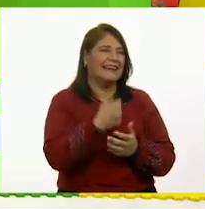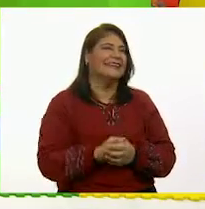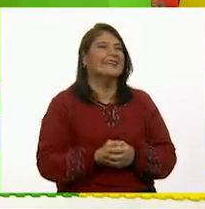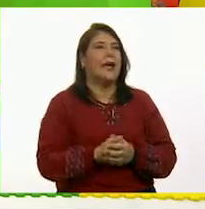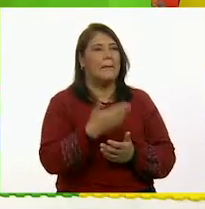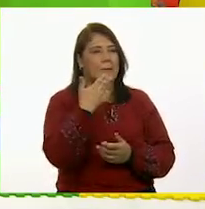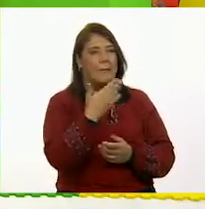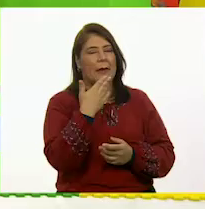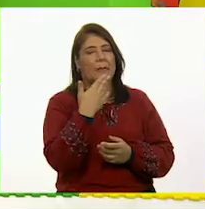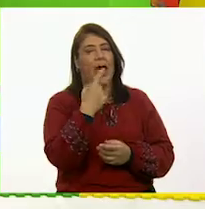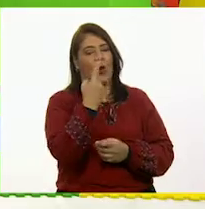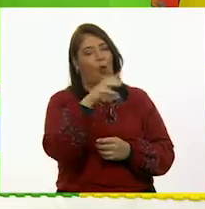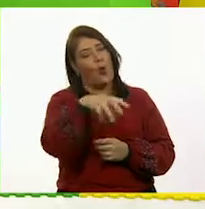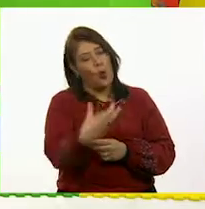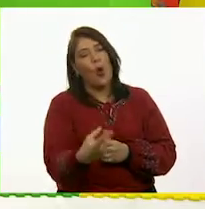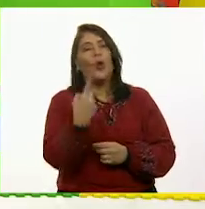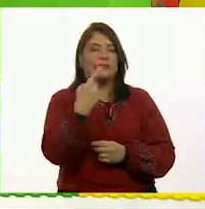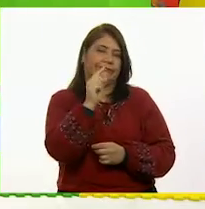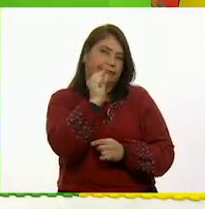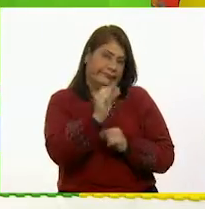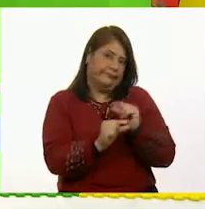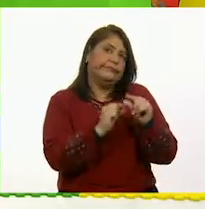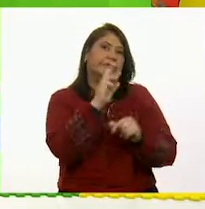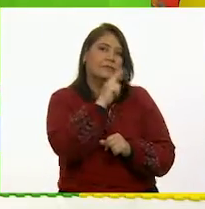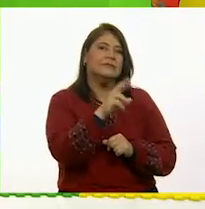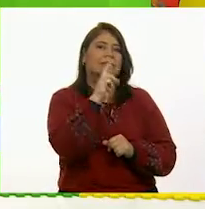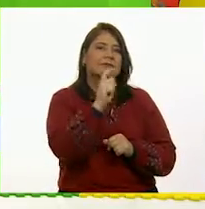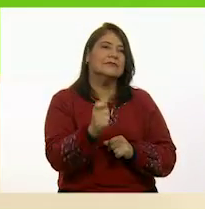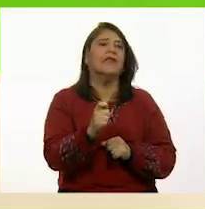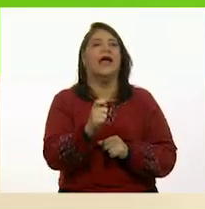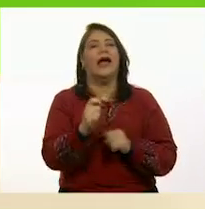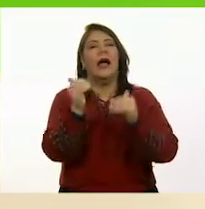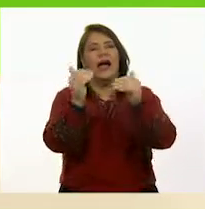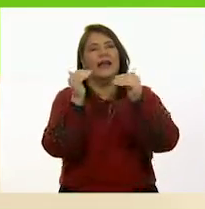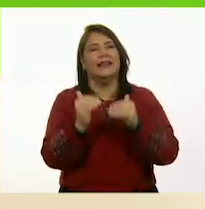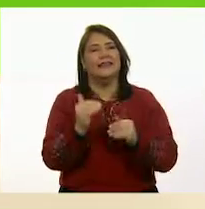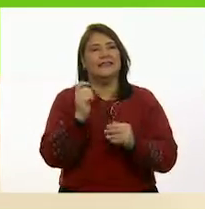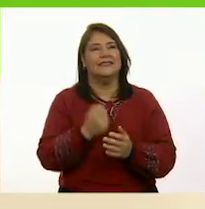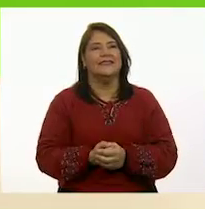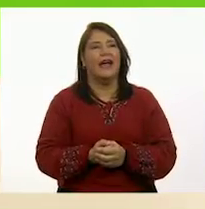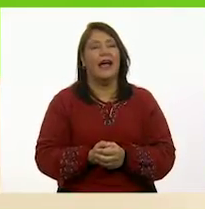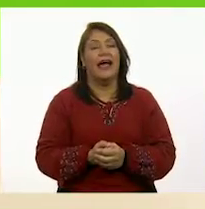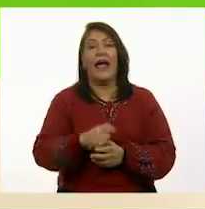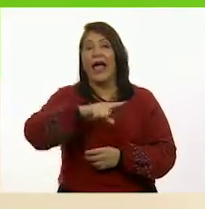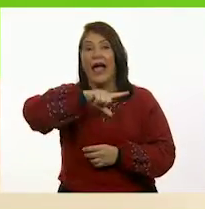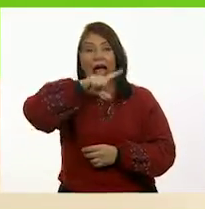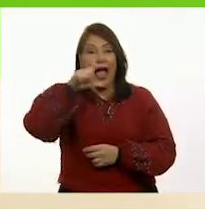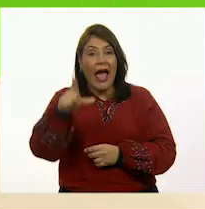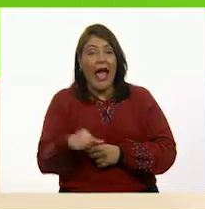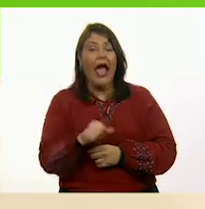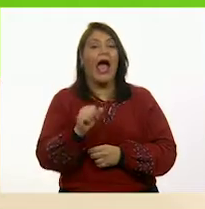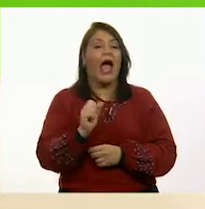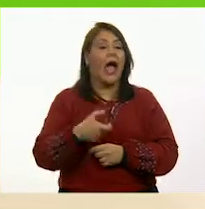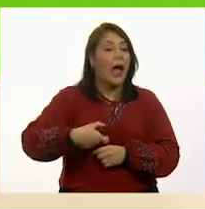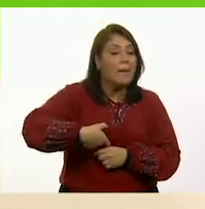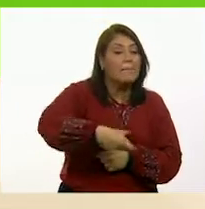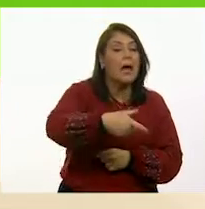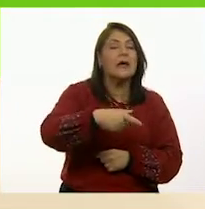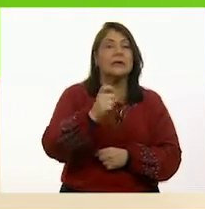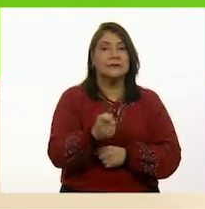Bien, bien, ya tiraste una. Vas mejorando. Muy siguiente. Bien. Después de tirar, el